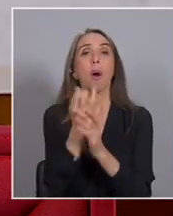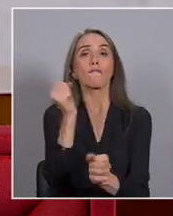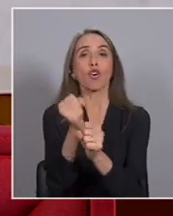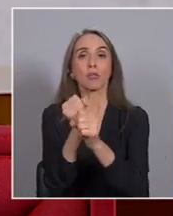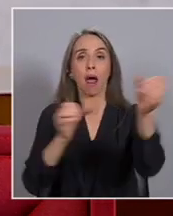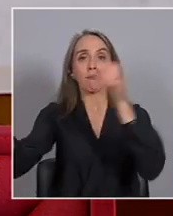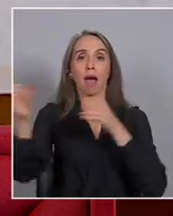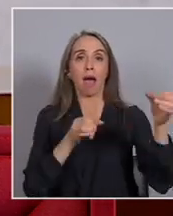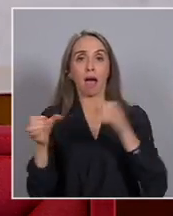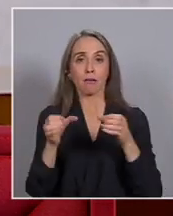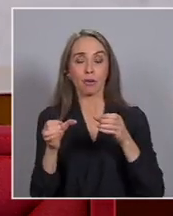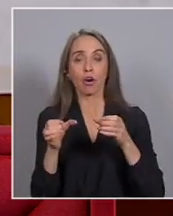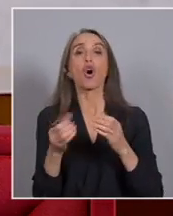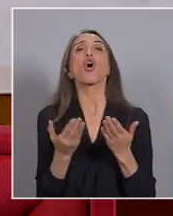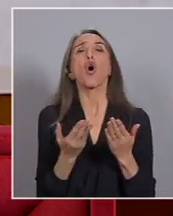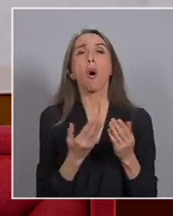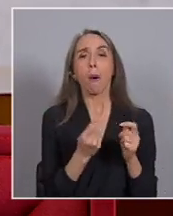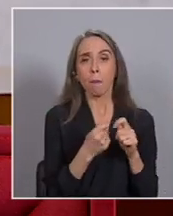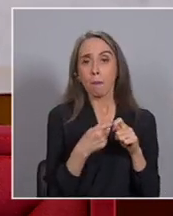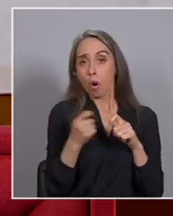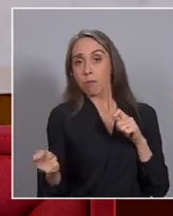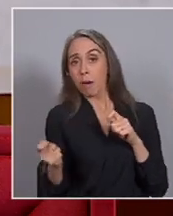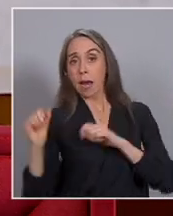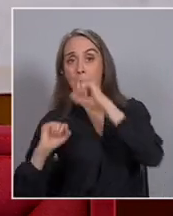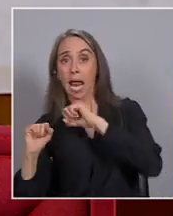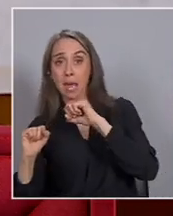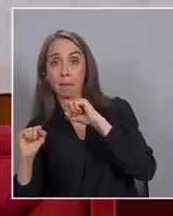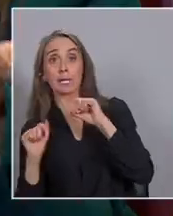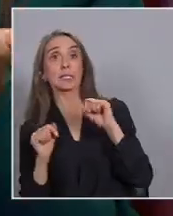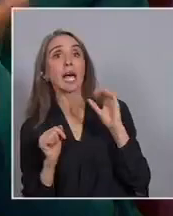empleos a través de incentivos a la contratación.